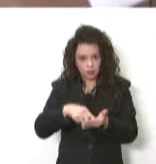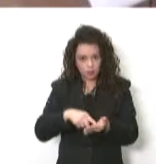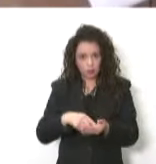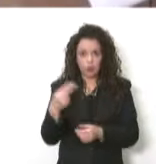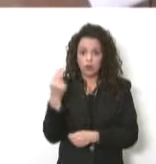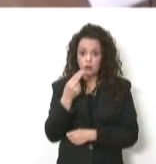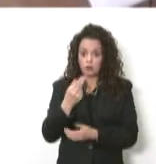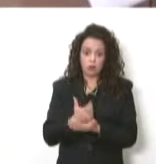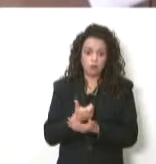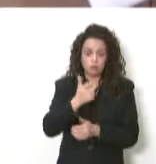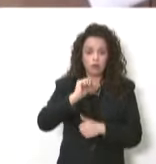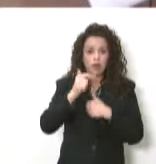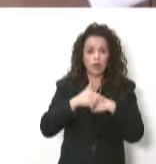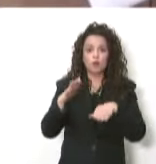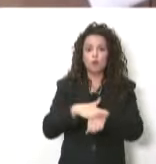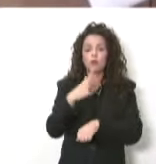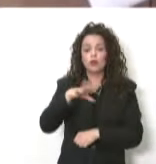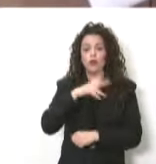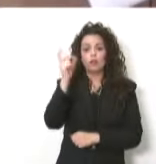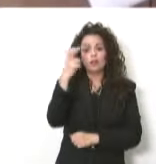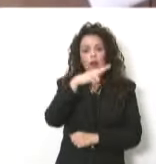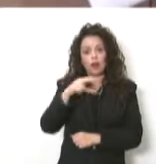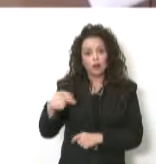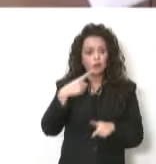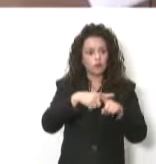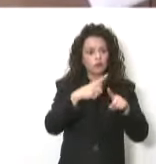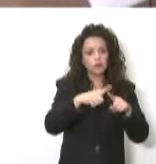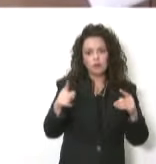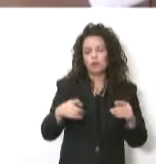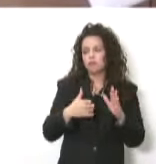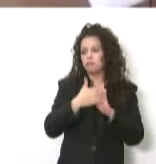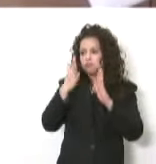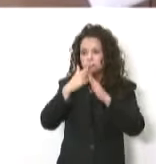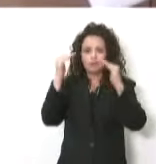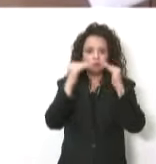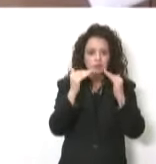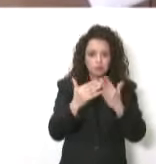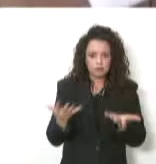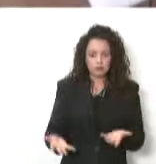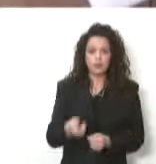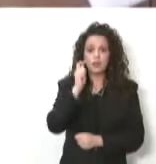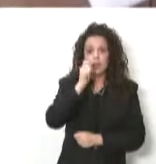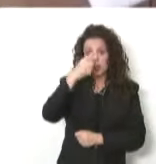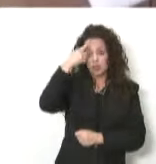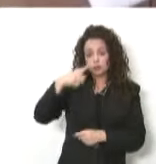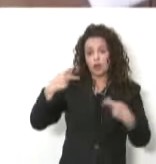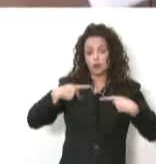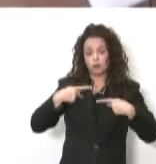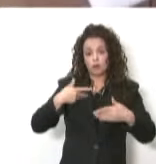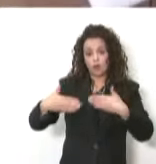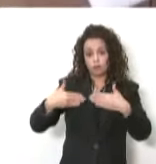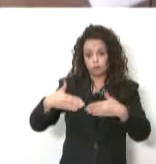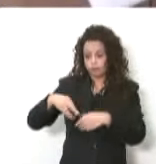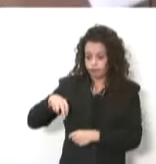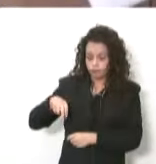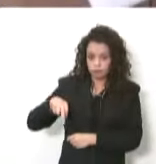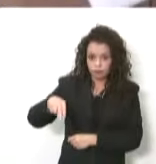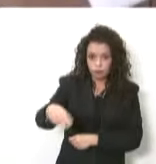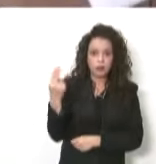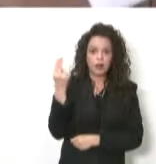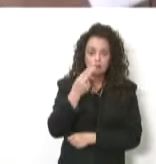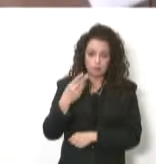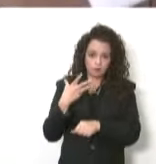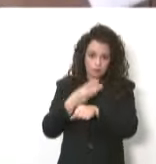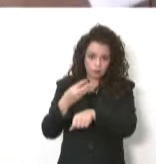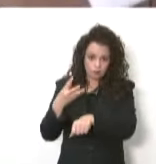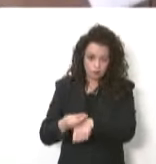indemnización por daños a bienes muebles e inmuebles, construcción de una bahía peatonal y la colocación de reductores de